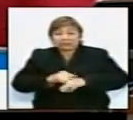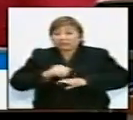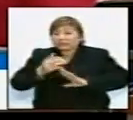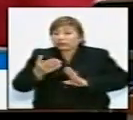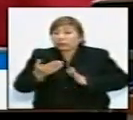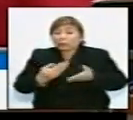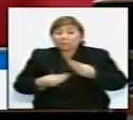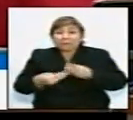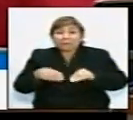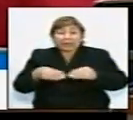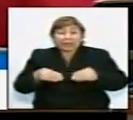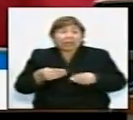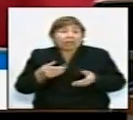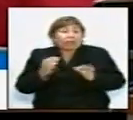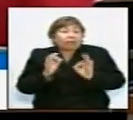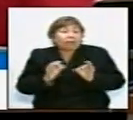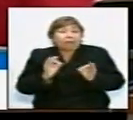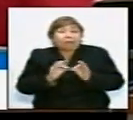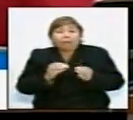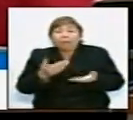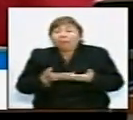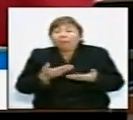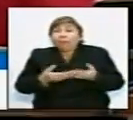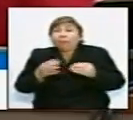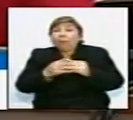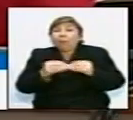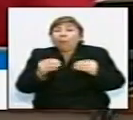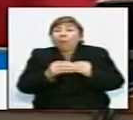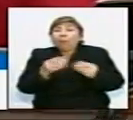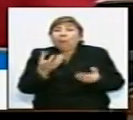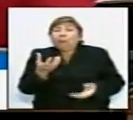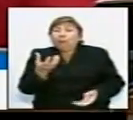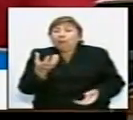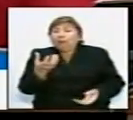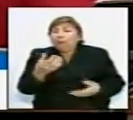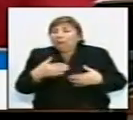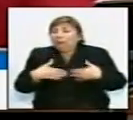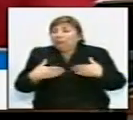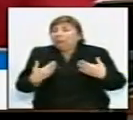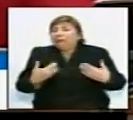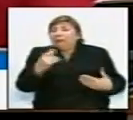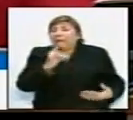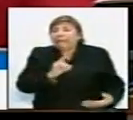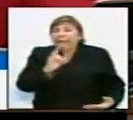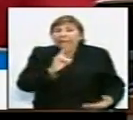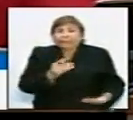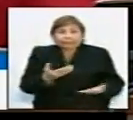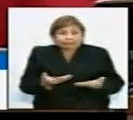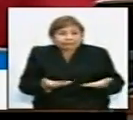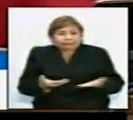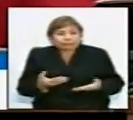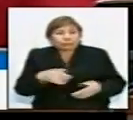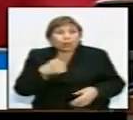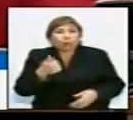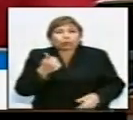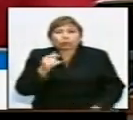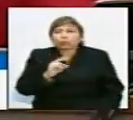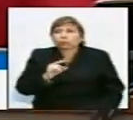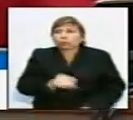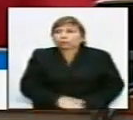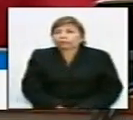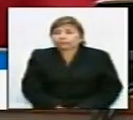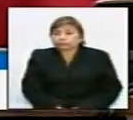un mercado determinado, como el resto de producción de papa que se puede utilizar para otros usos,